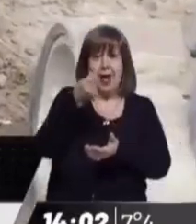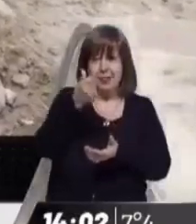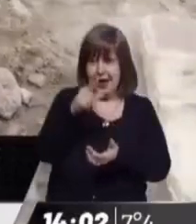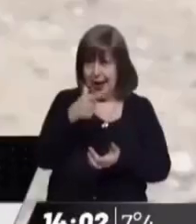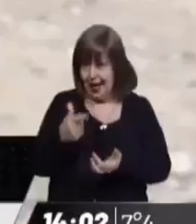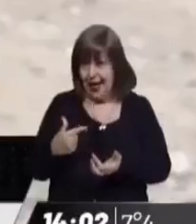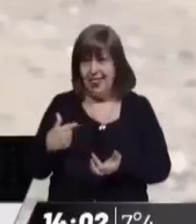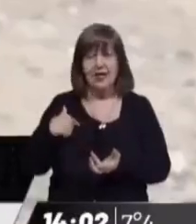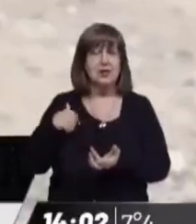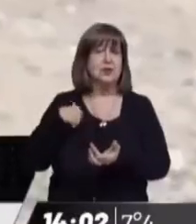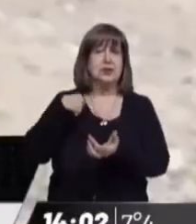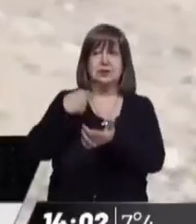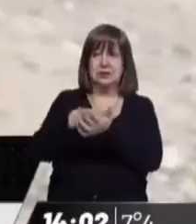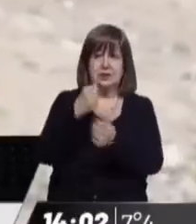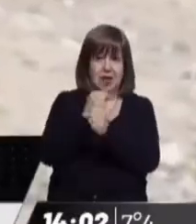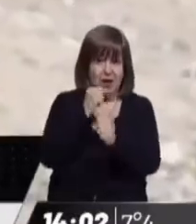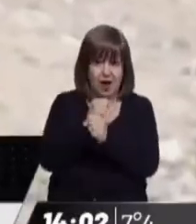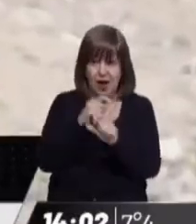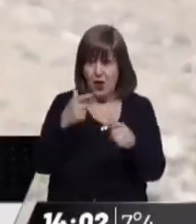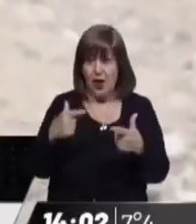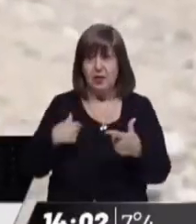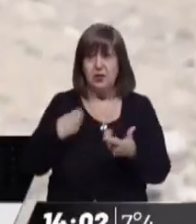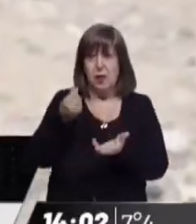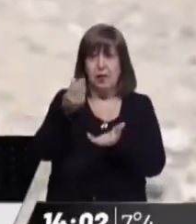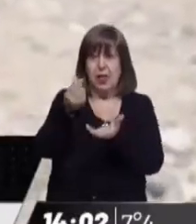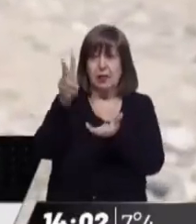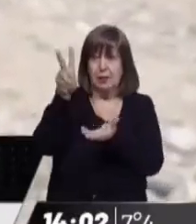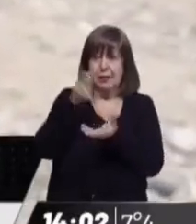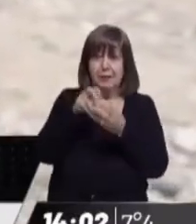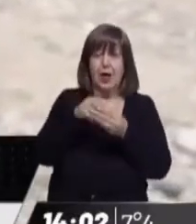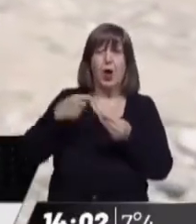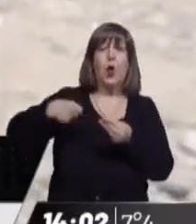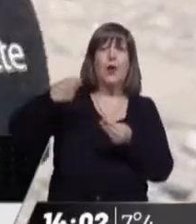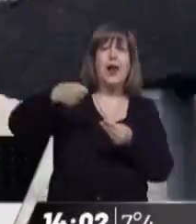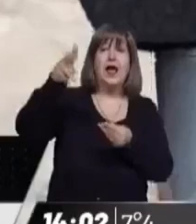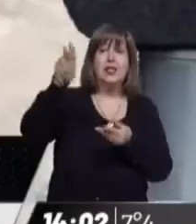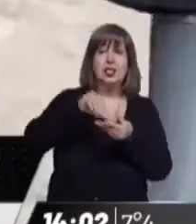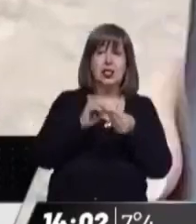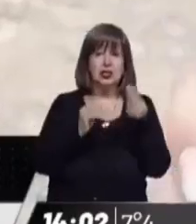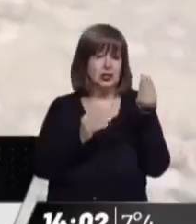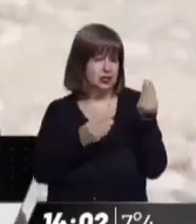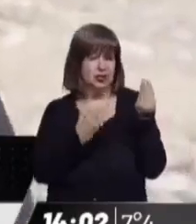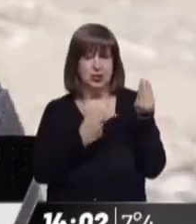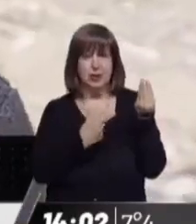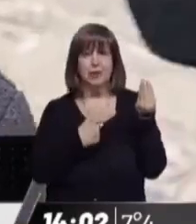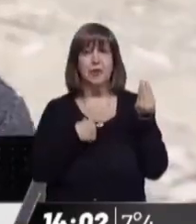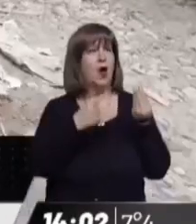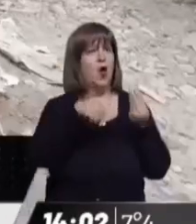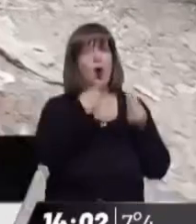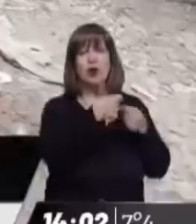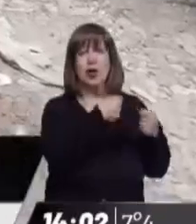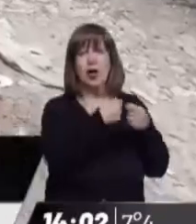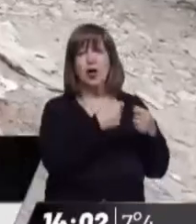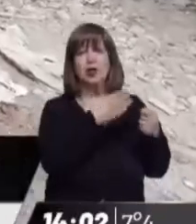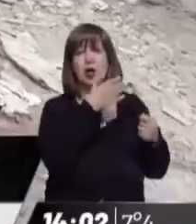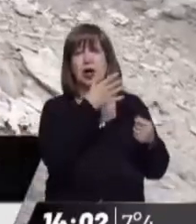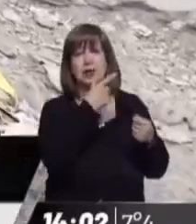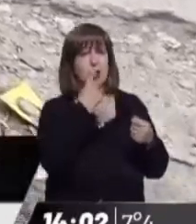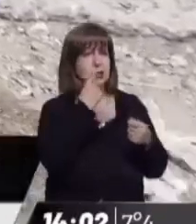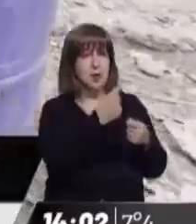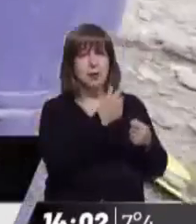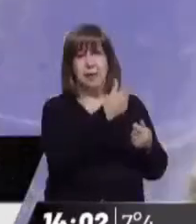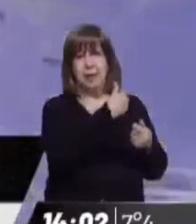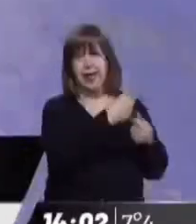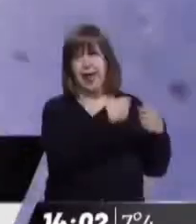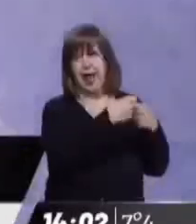tampoco, pues yo soy sola, no me alcanza la plata de la jubilación. Y comprar en otro lado sale muy caro. Sí, 14 mil, pero pues